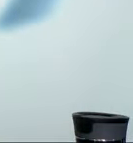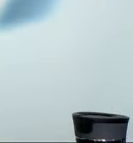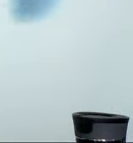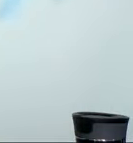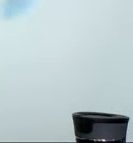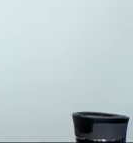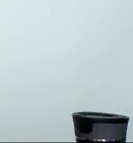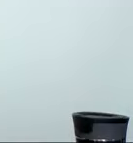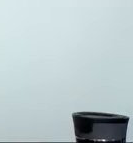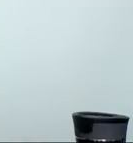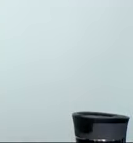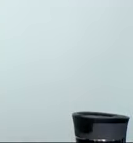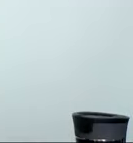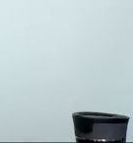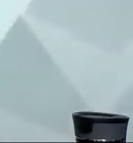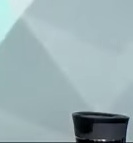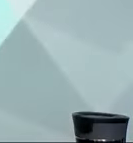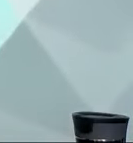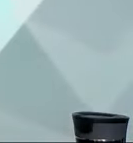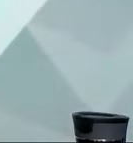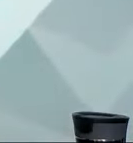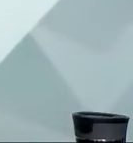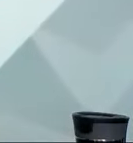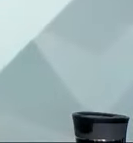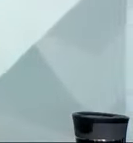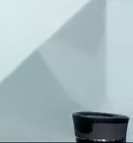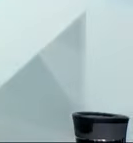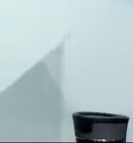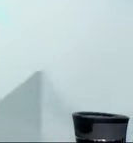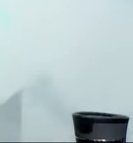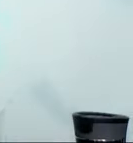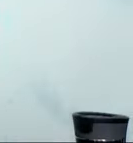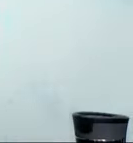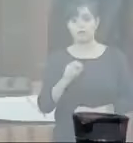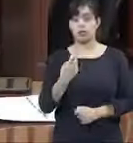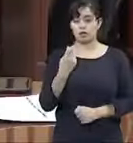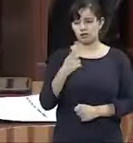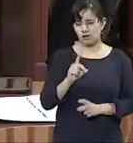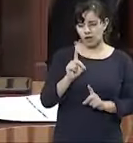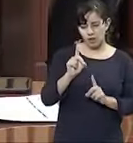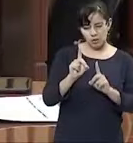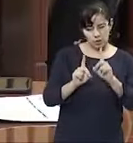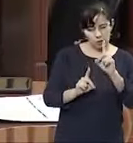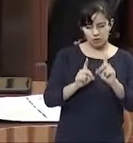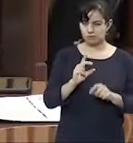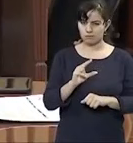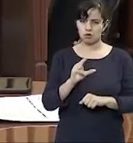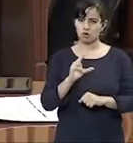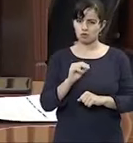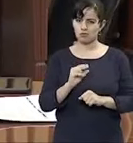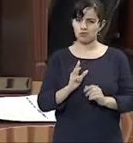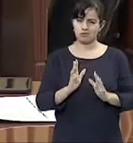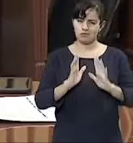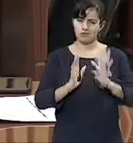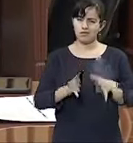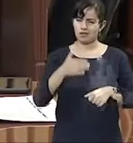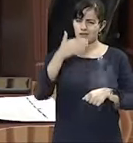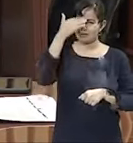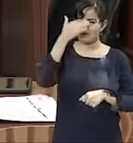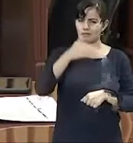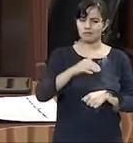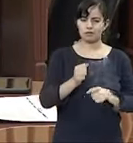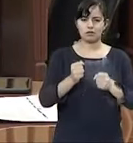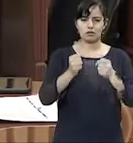públicamente ahora con motivo de este estudio que derivó ya en la multa que se le impone al partido revolucionario